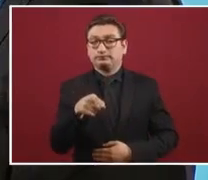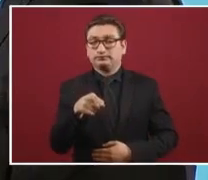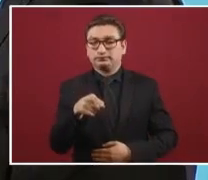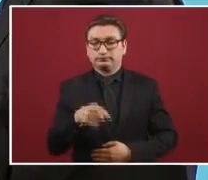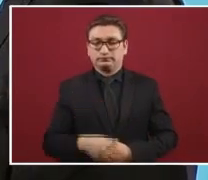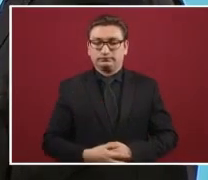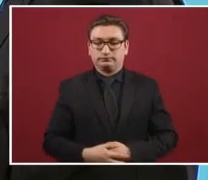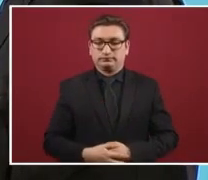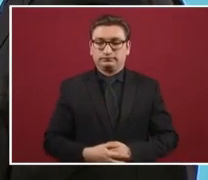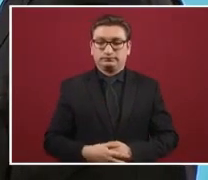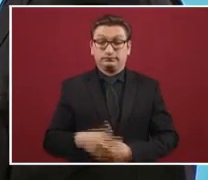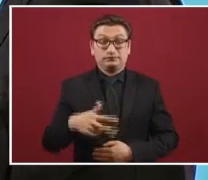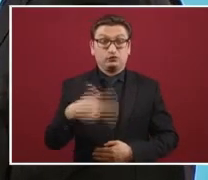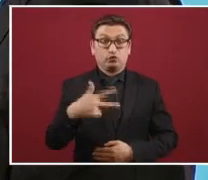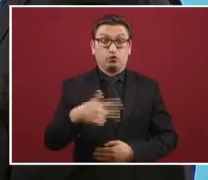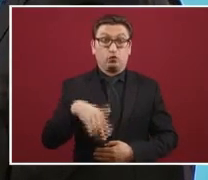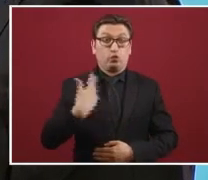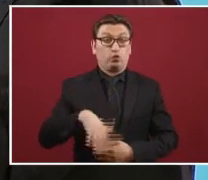Se rayaron.